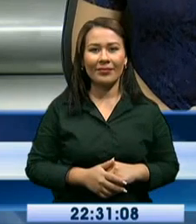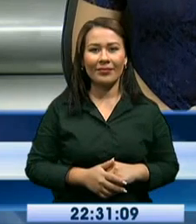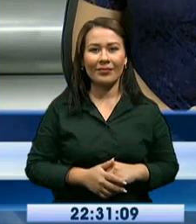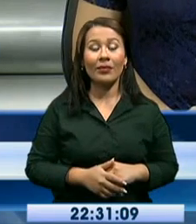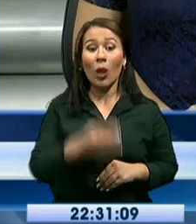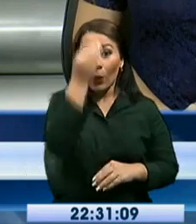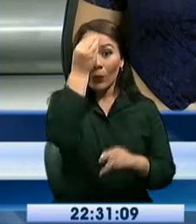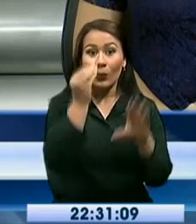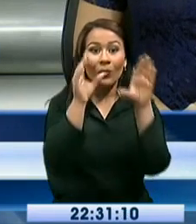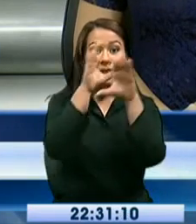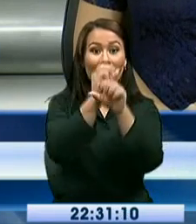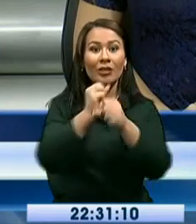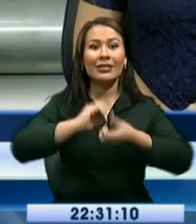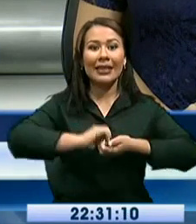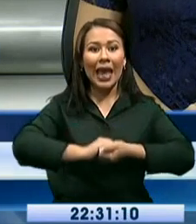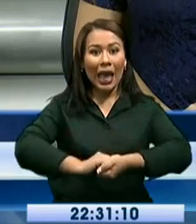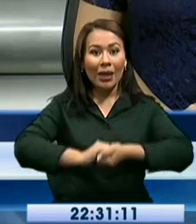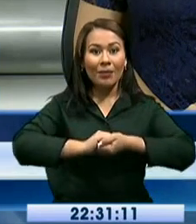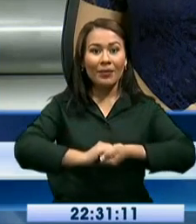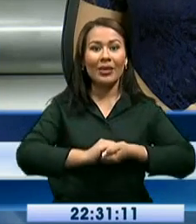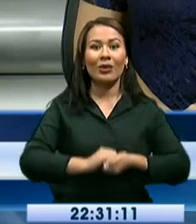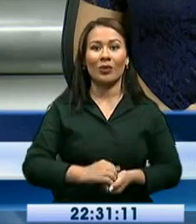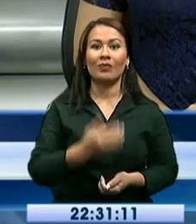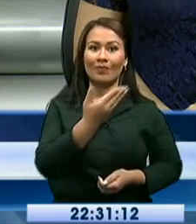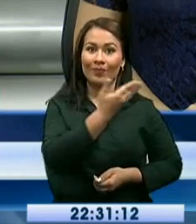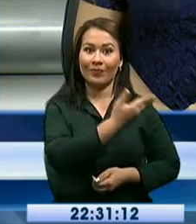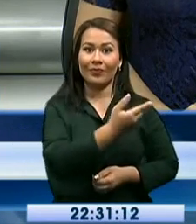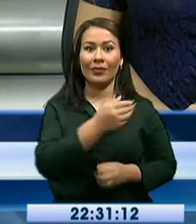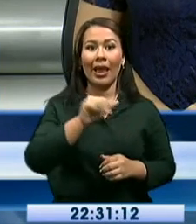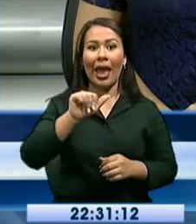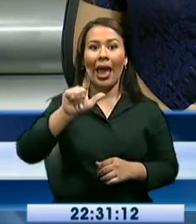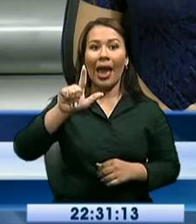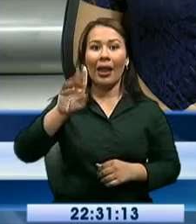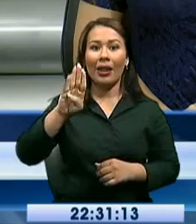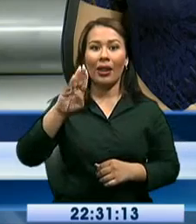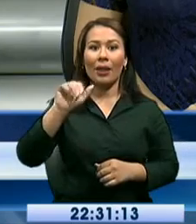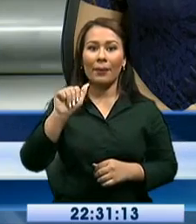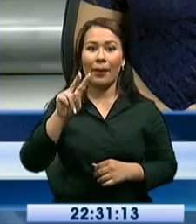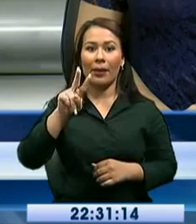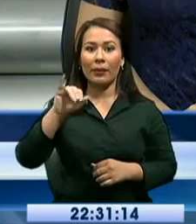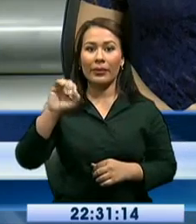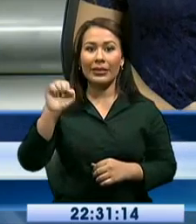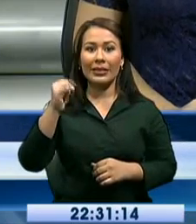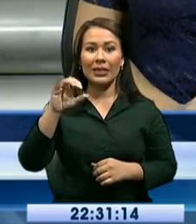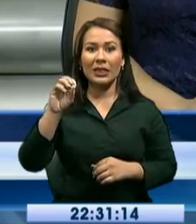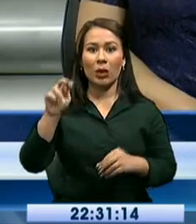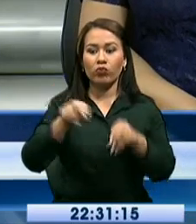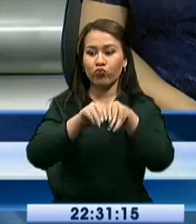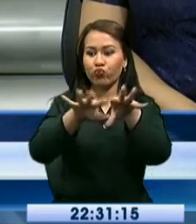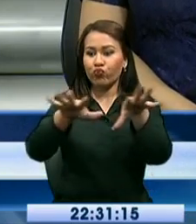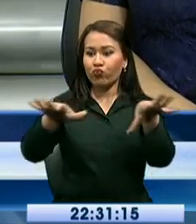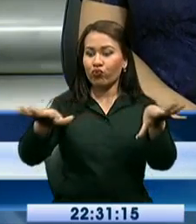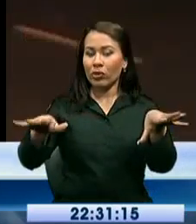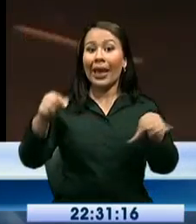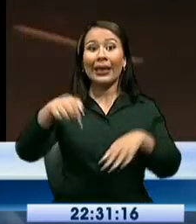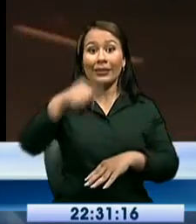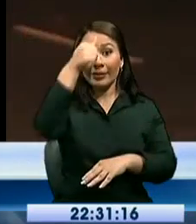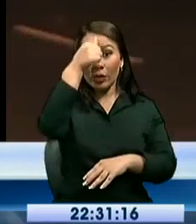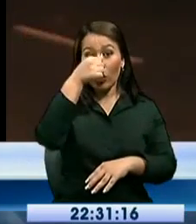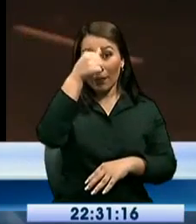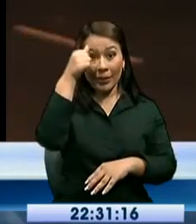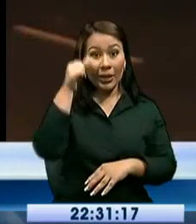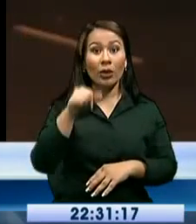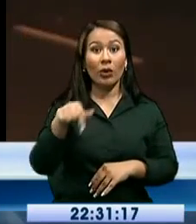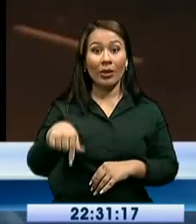Muy buenas noches, amigos de la red de noticias Albavisión. Este domingo 10 de abril, 23 millones